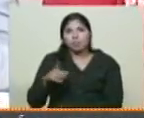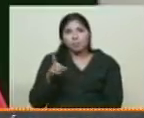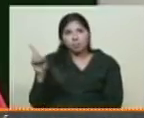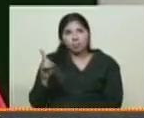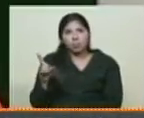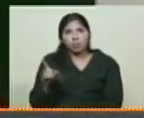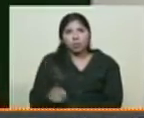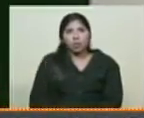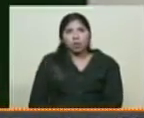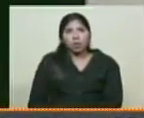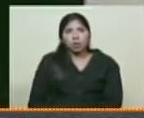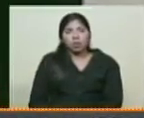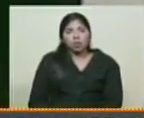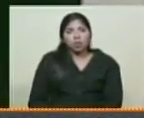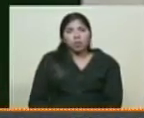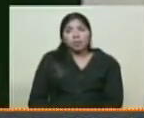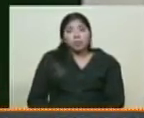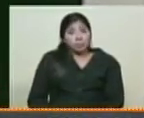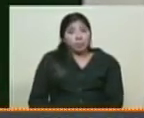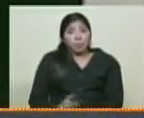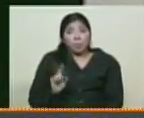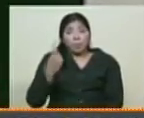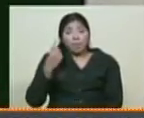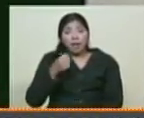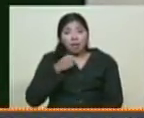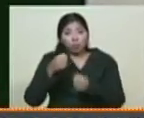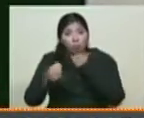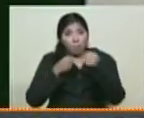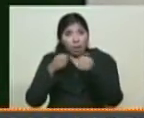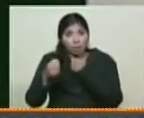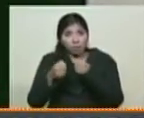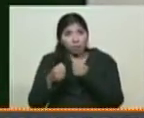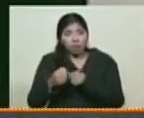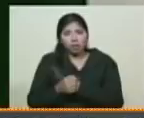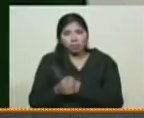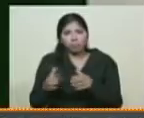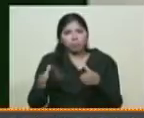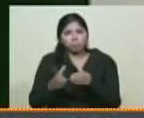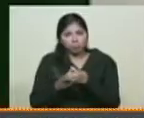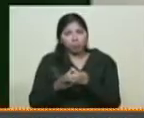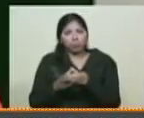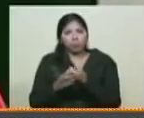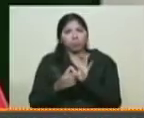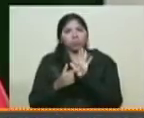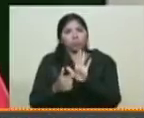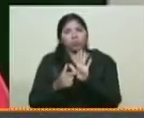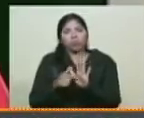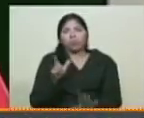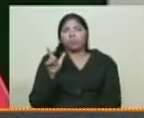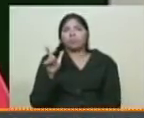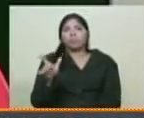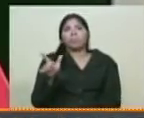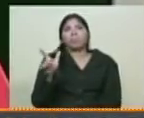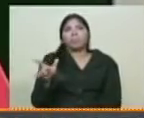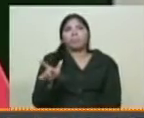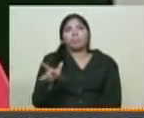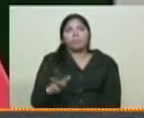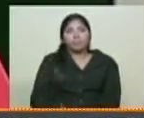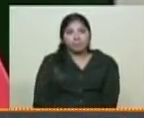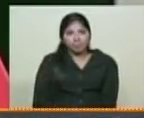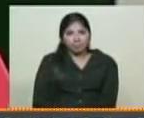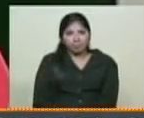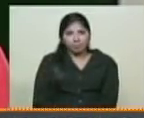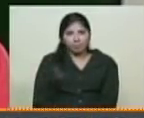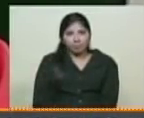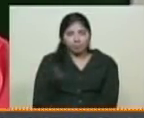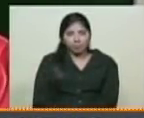Leonardo Rodríguez, dar esta primera rueda de prensa a nombre de nuestro glorioso Partido Socialista Unido